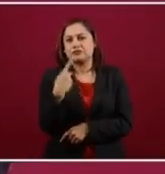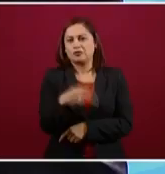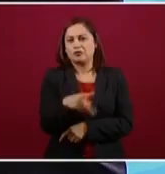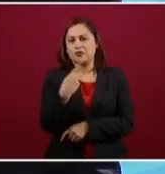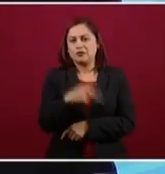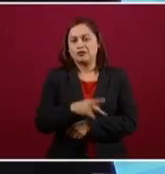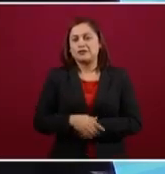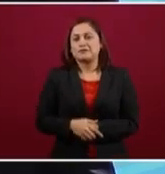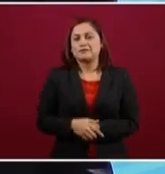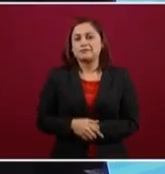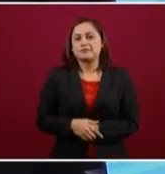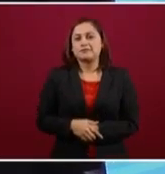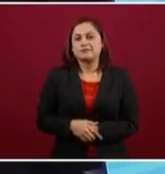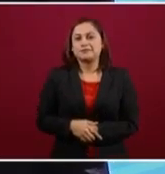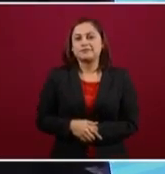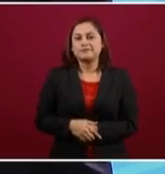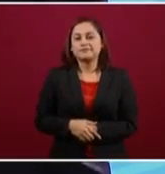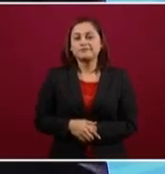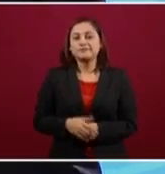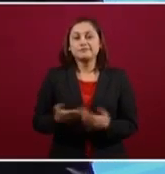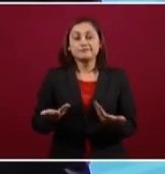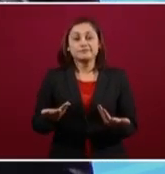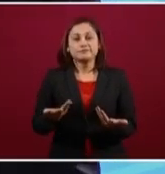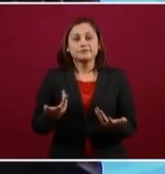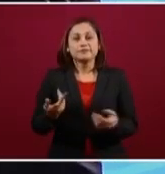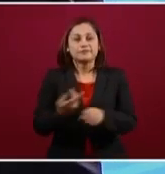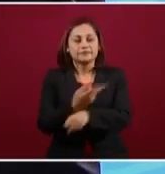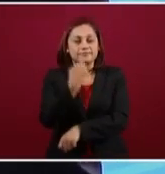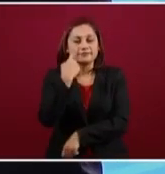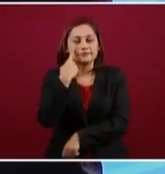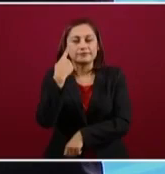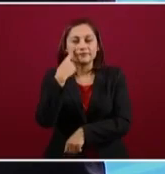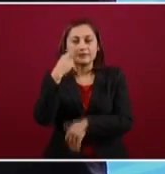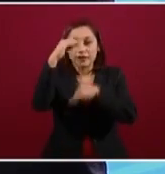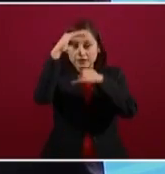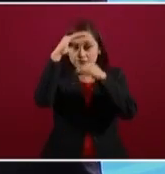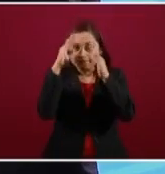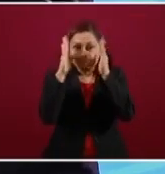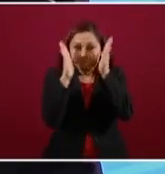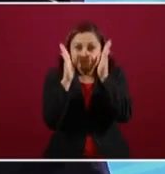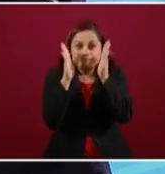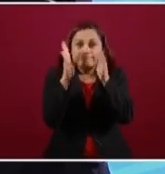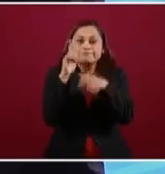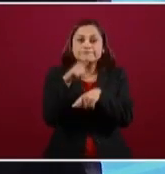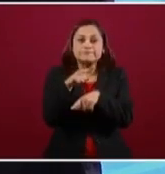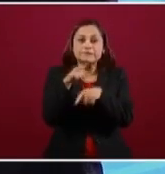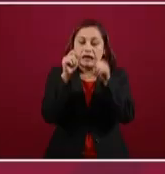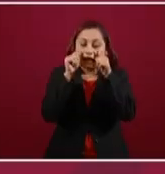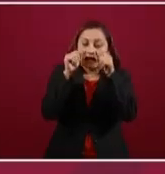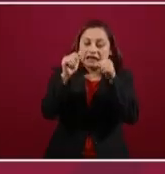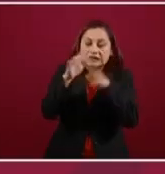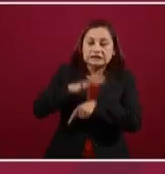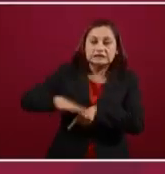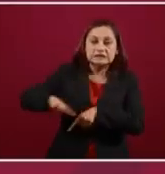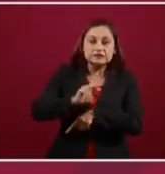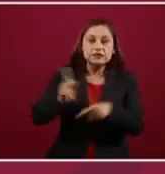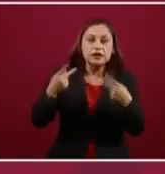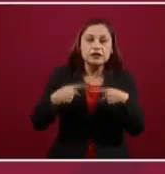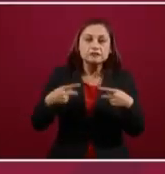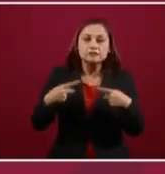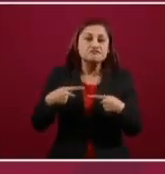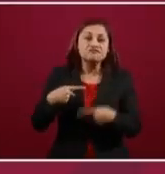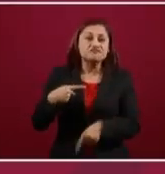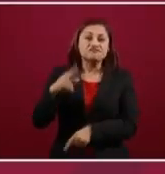Lo que pasa es que también el conservadurismo no le da su lugar al pueblo. Para